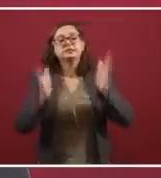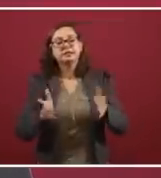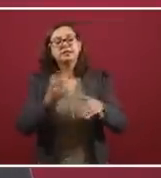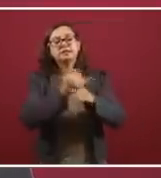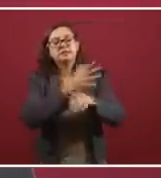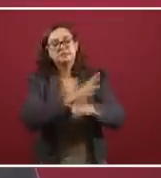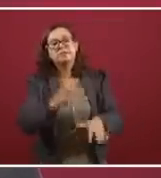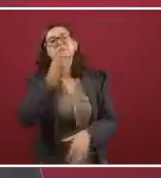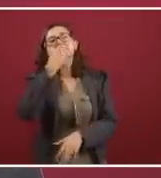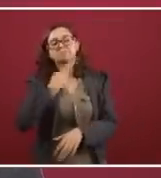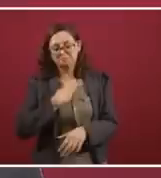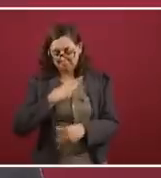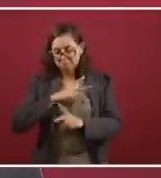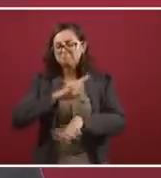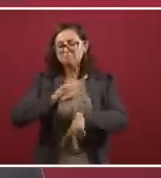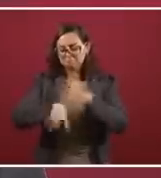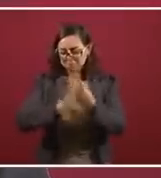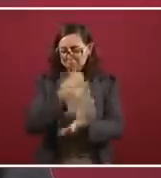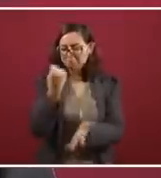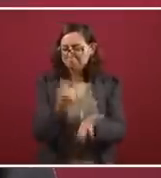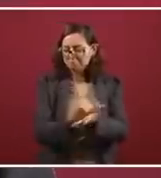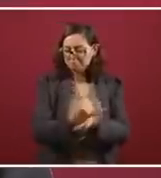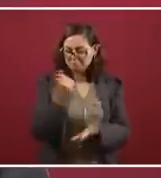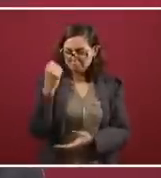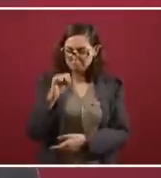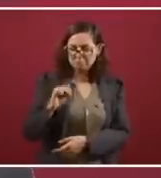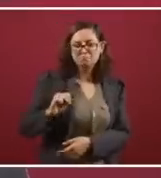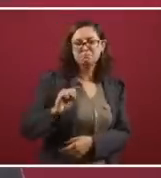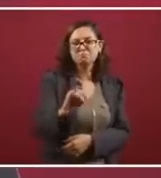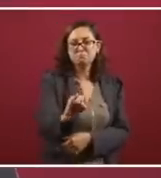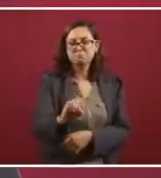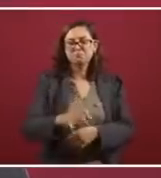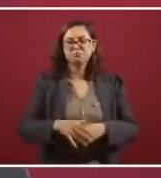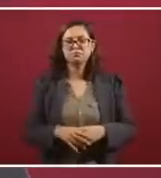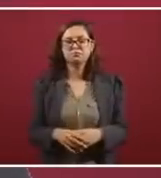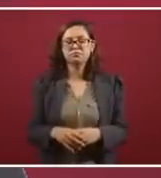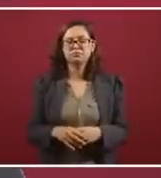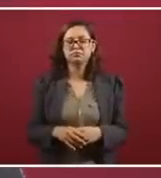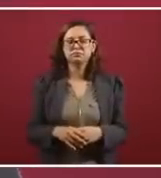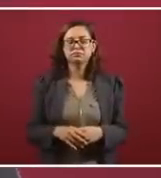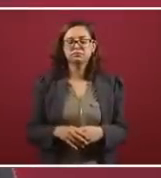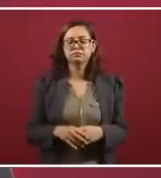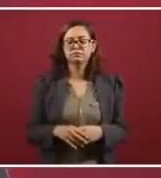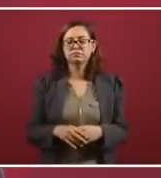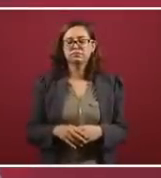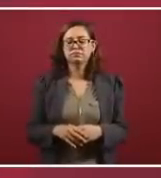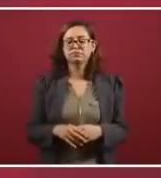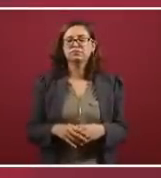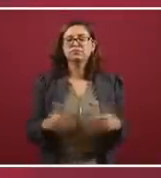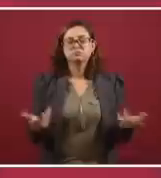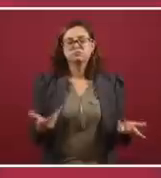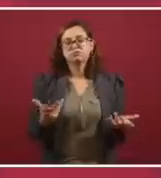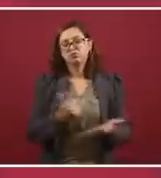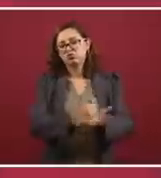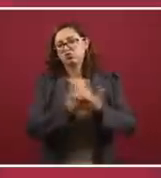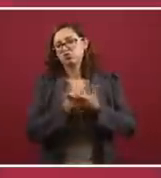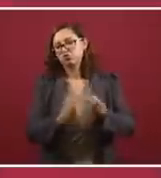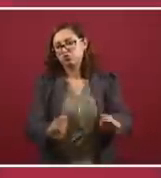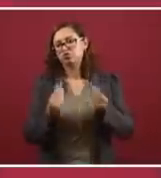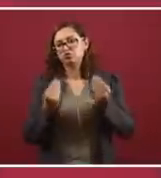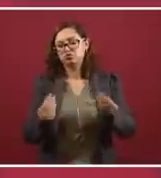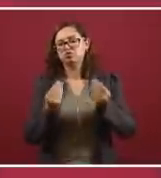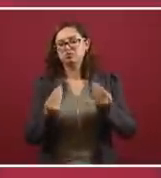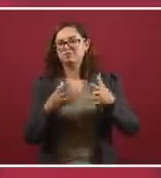va a aprobar el Tratado de Libre Comercio y esto nos va a ayudar mucho, nos va a